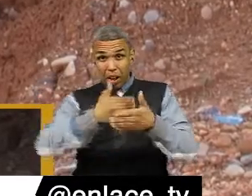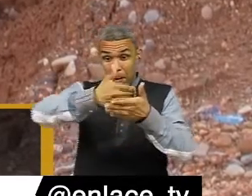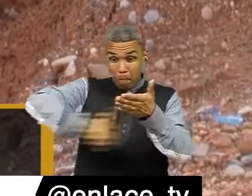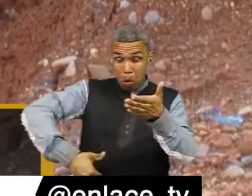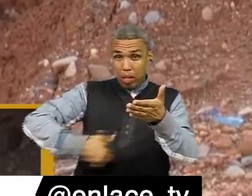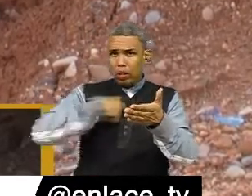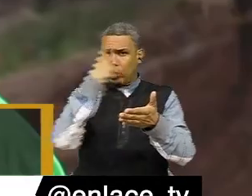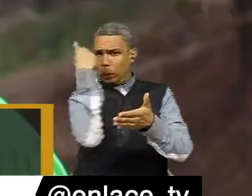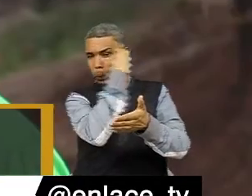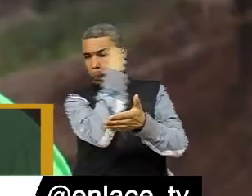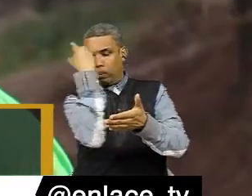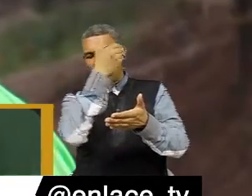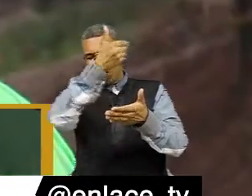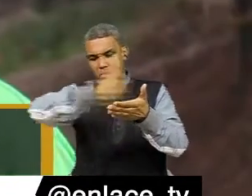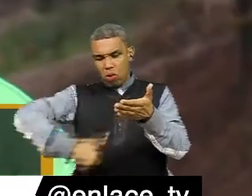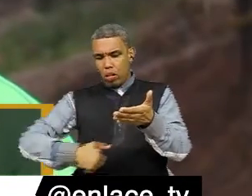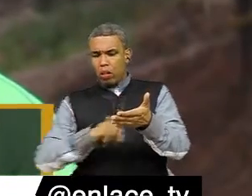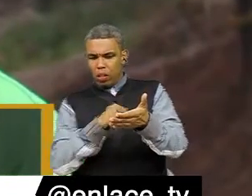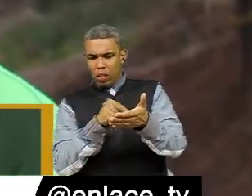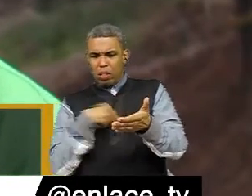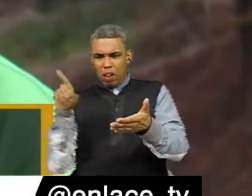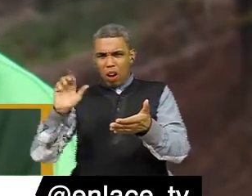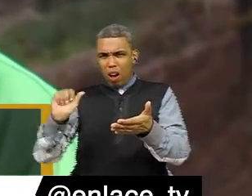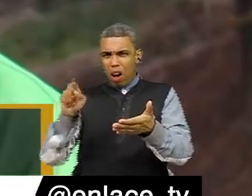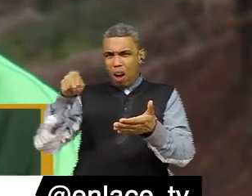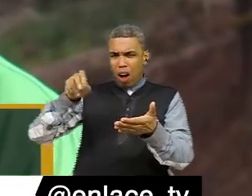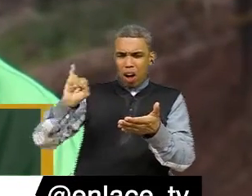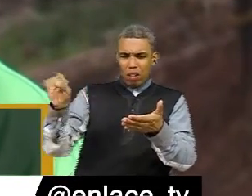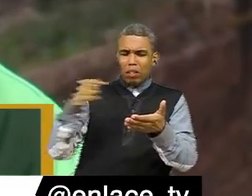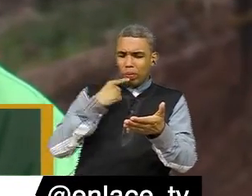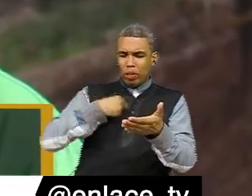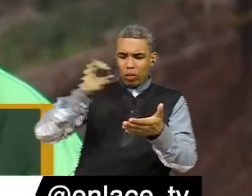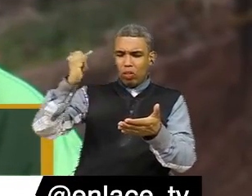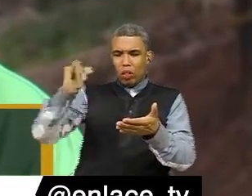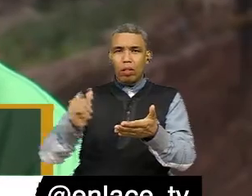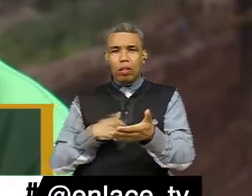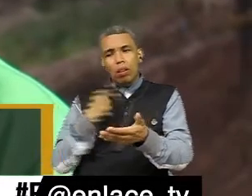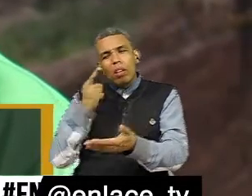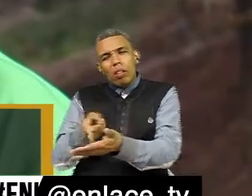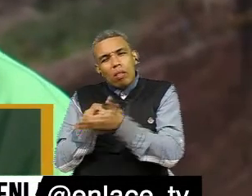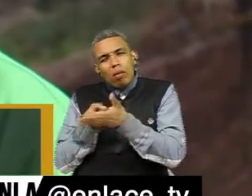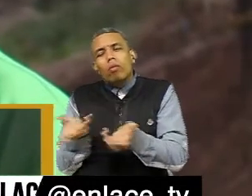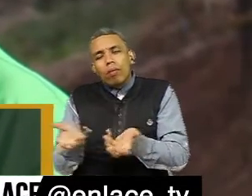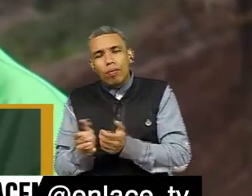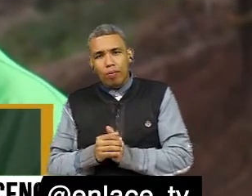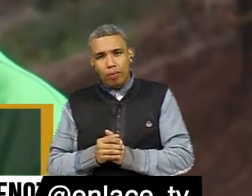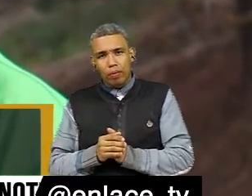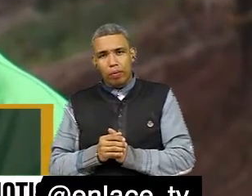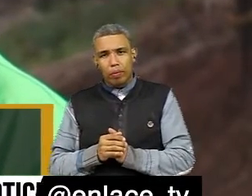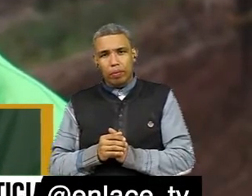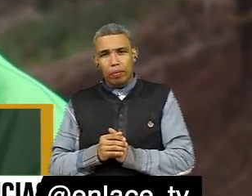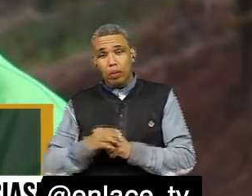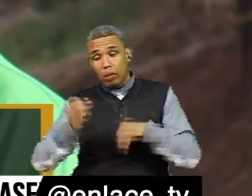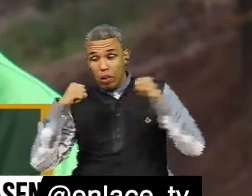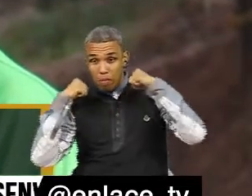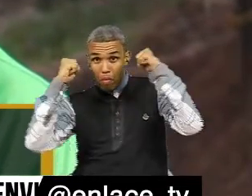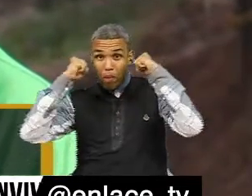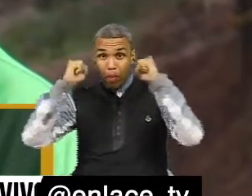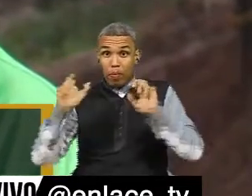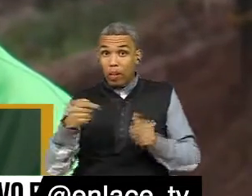Hoy pues estuvimos en el paro y nos llamaron de Bogotá, y el ingeniero que me llamó me decía: presidenta, levante el paro, es que ya tenemos un